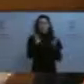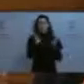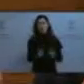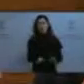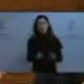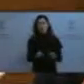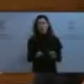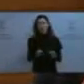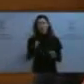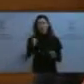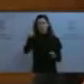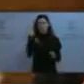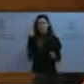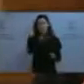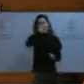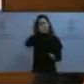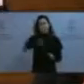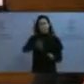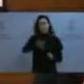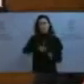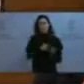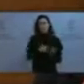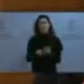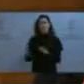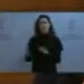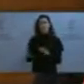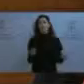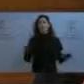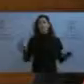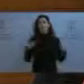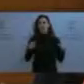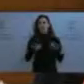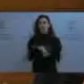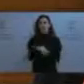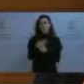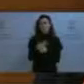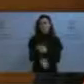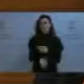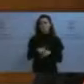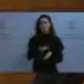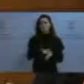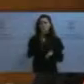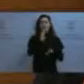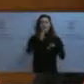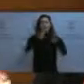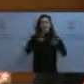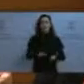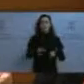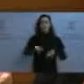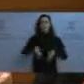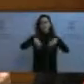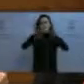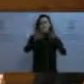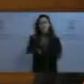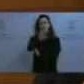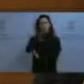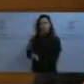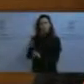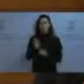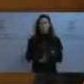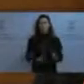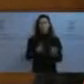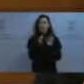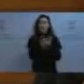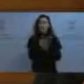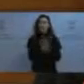denunciando la falta de planificación y de gestión que usted tiene para con el Parque Nacional Picos de Europa y más especialmente en